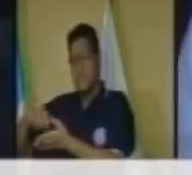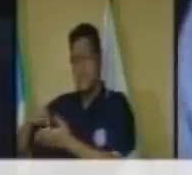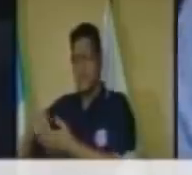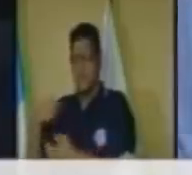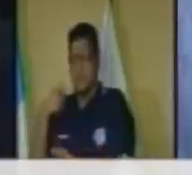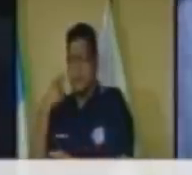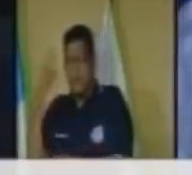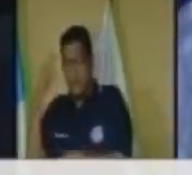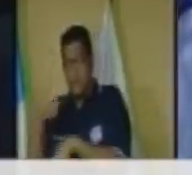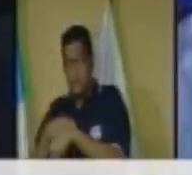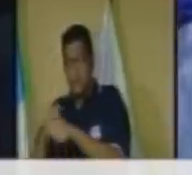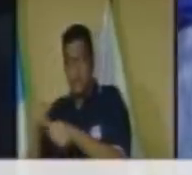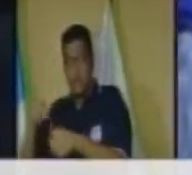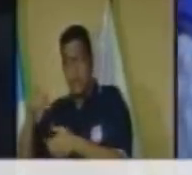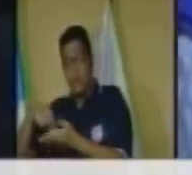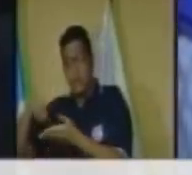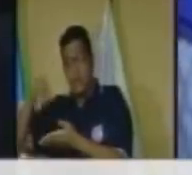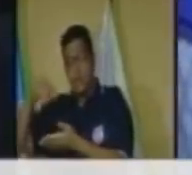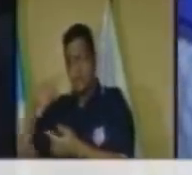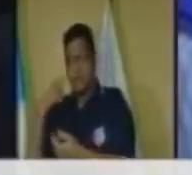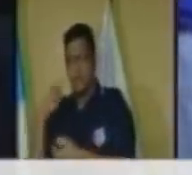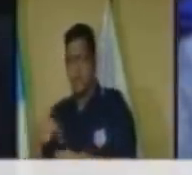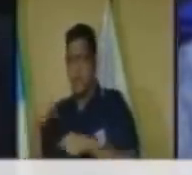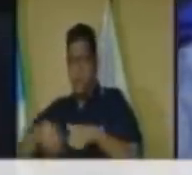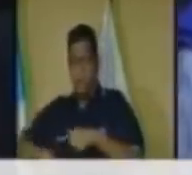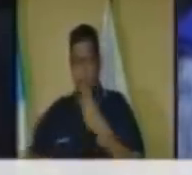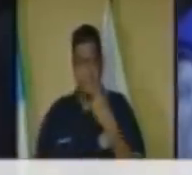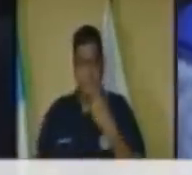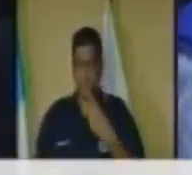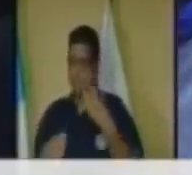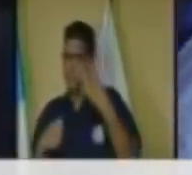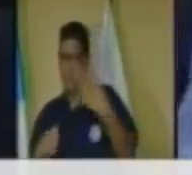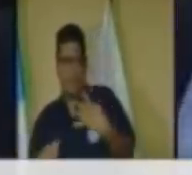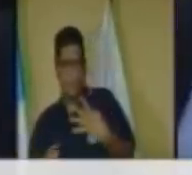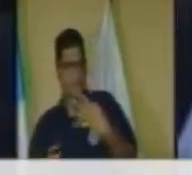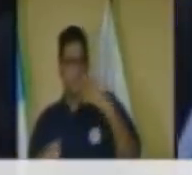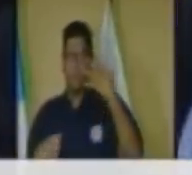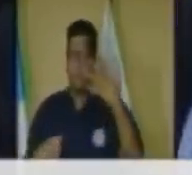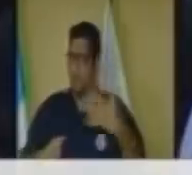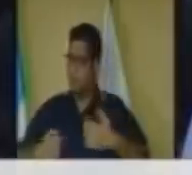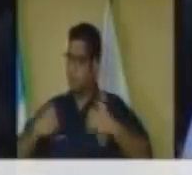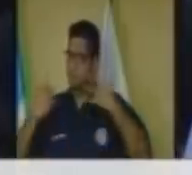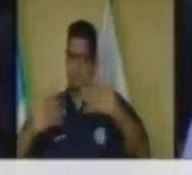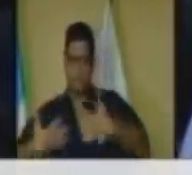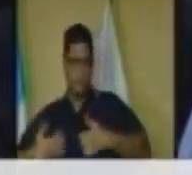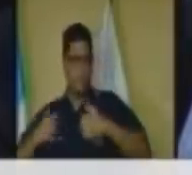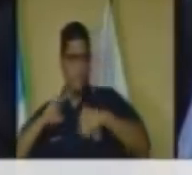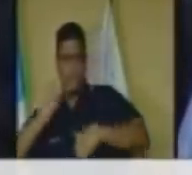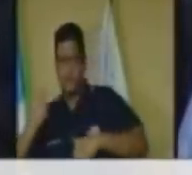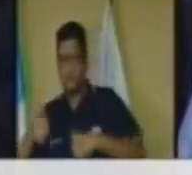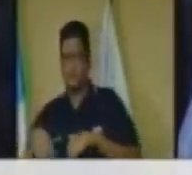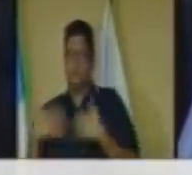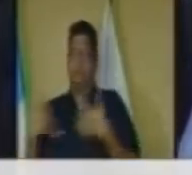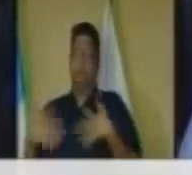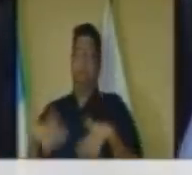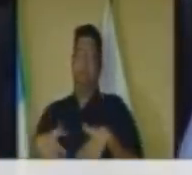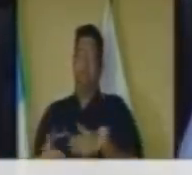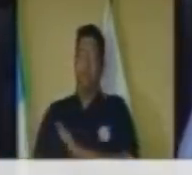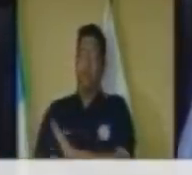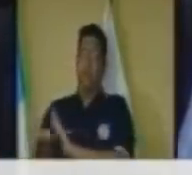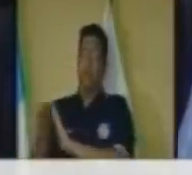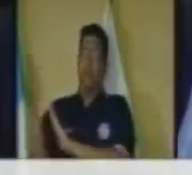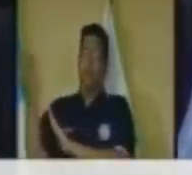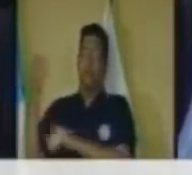creciendo. Nosotros detectamos el primer caso el día de ayer y aún tenemos solo dos casos.